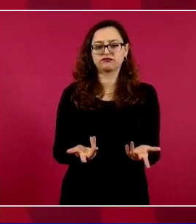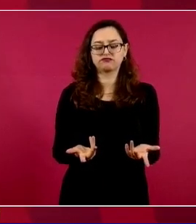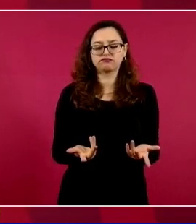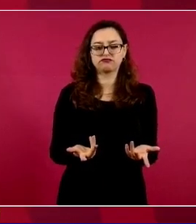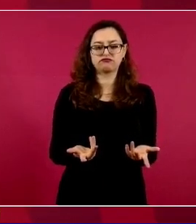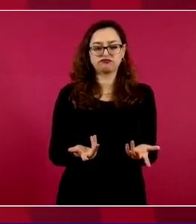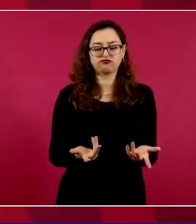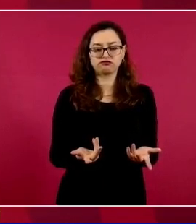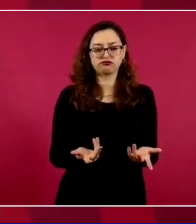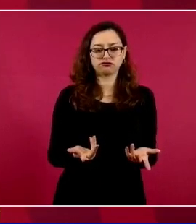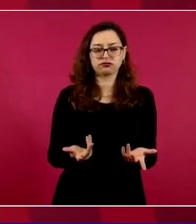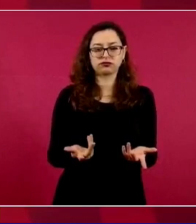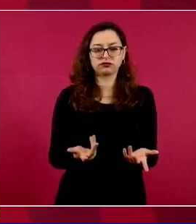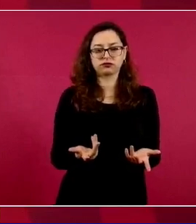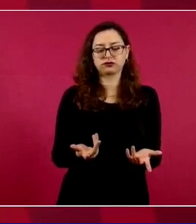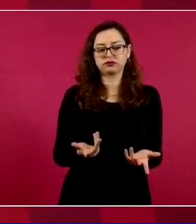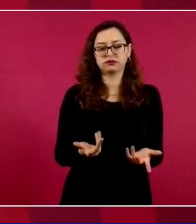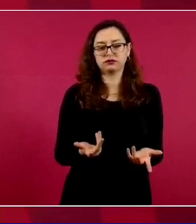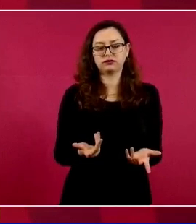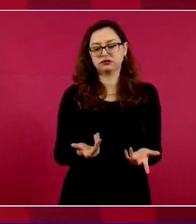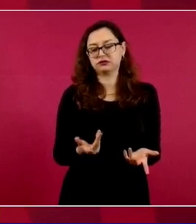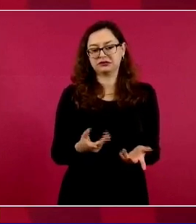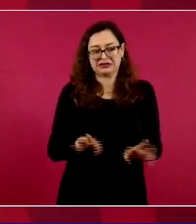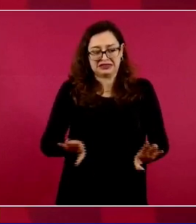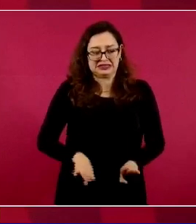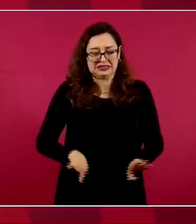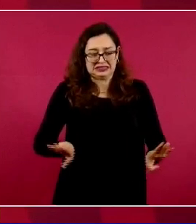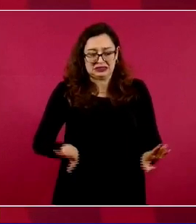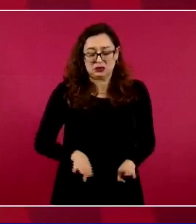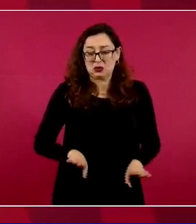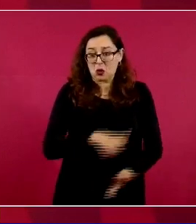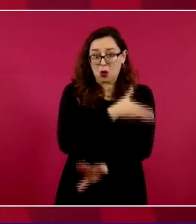avanzan esas actitudes